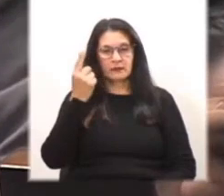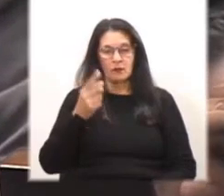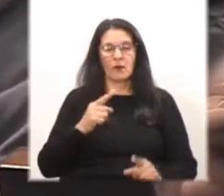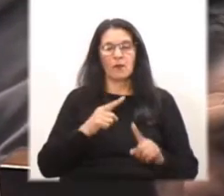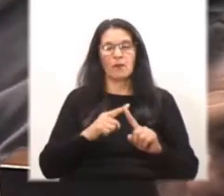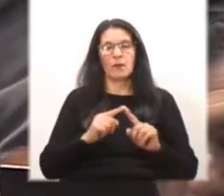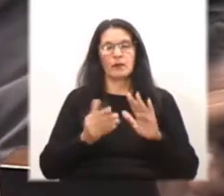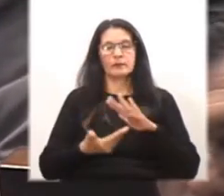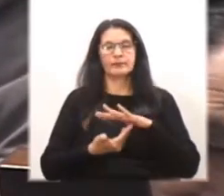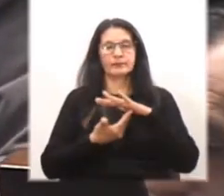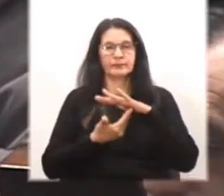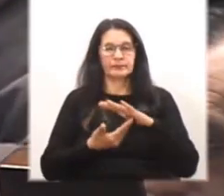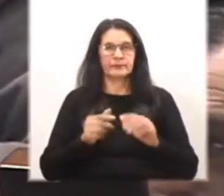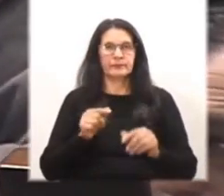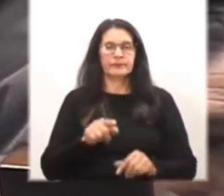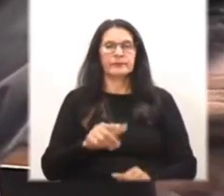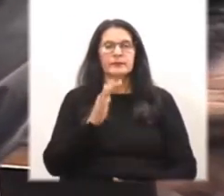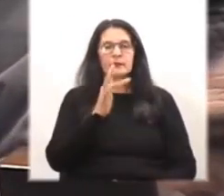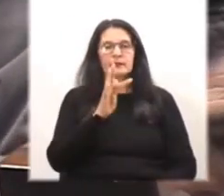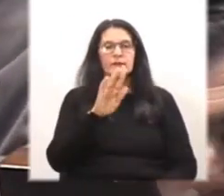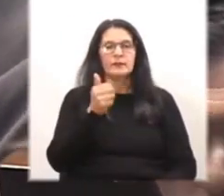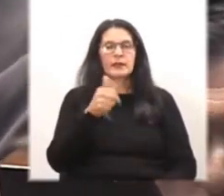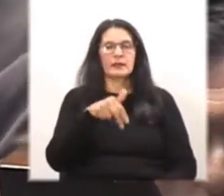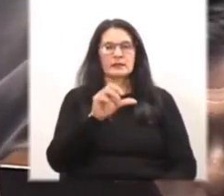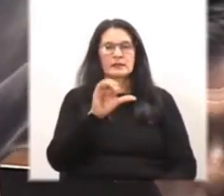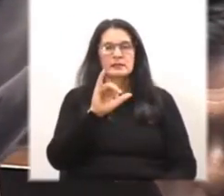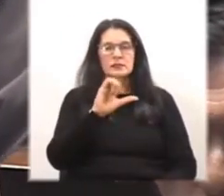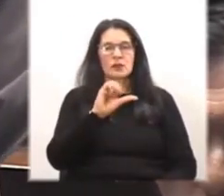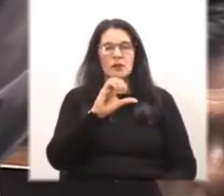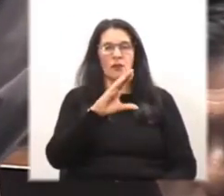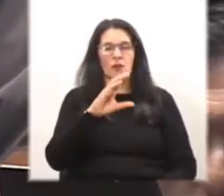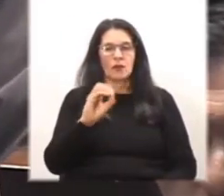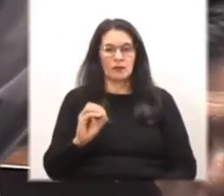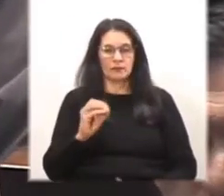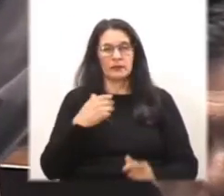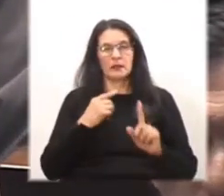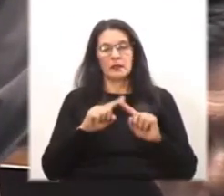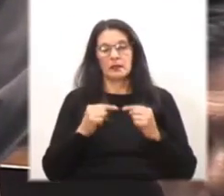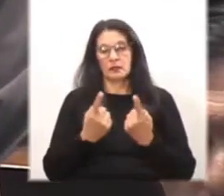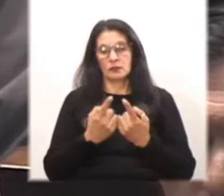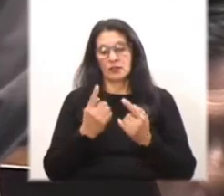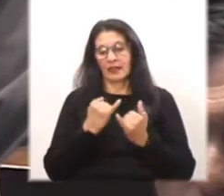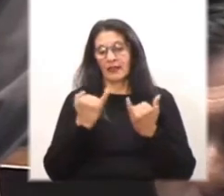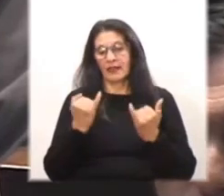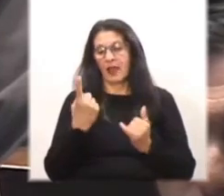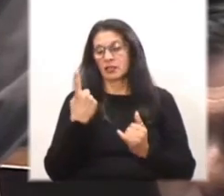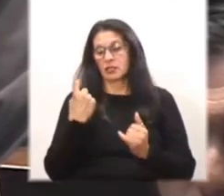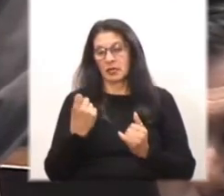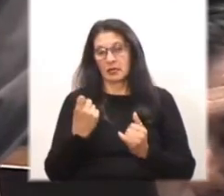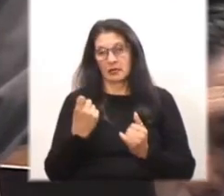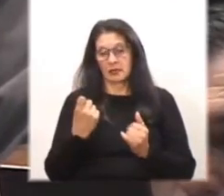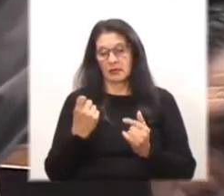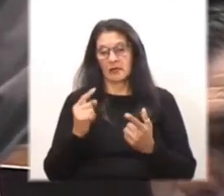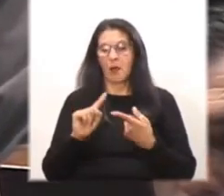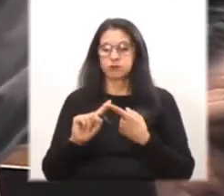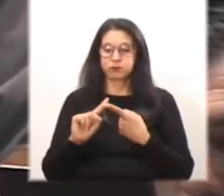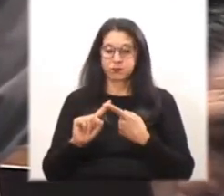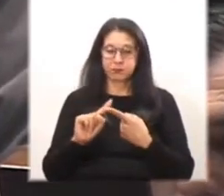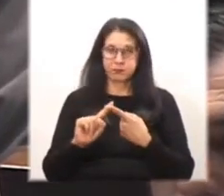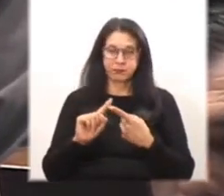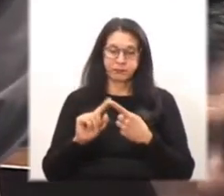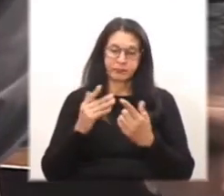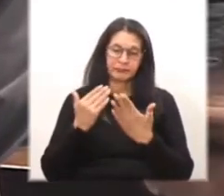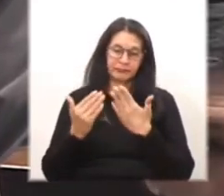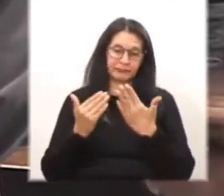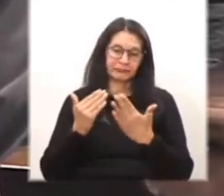ministro Francisco Bustillo, con quien mantuvimos en el día de ayer una cordial y